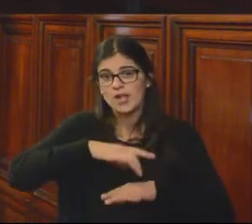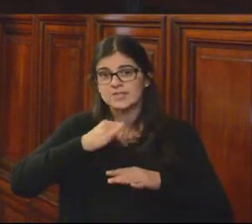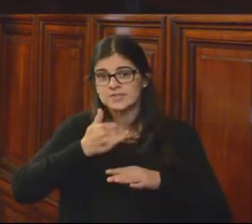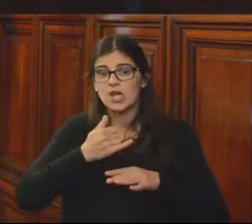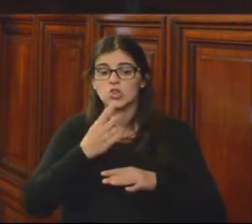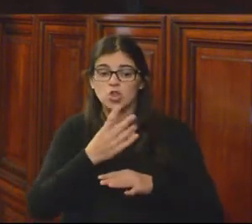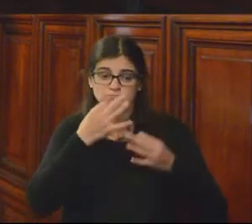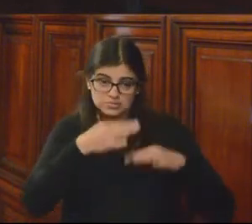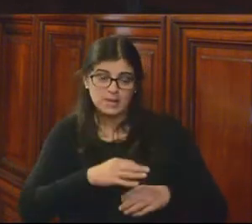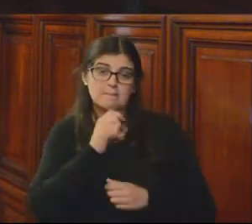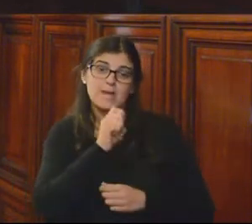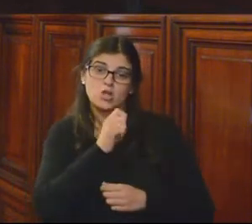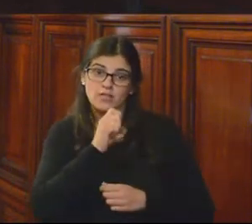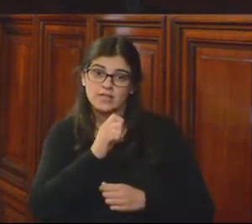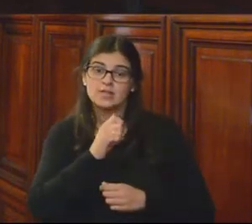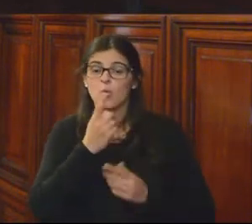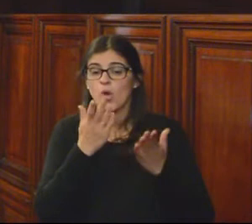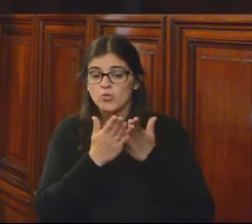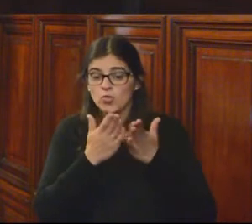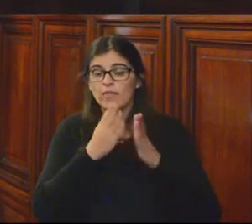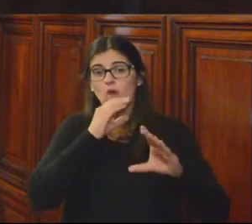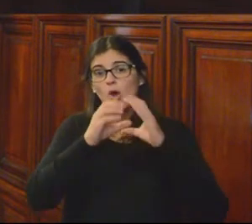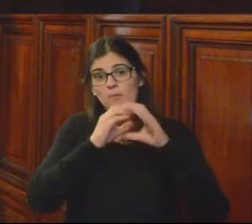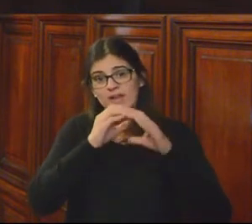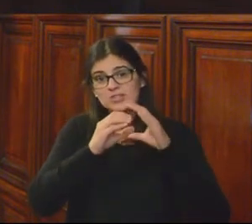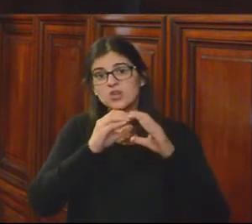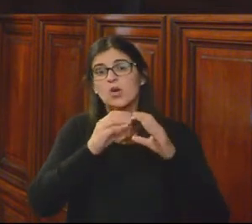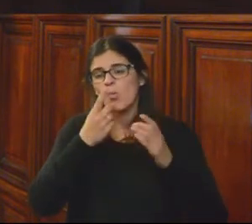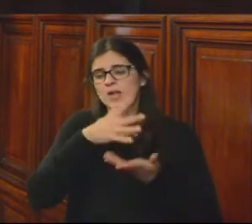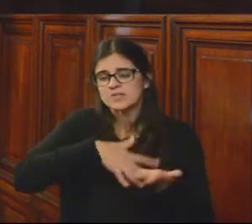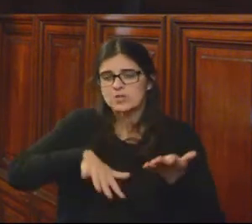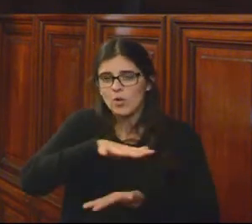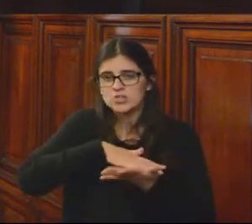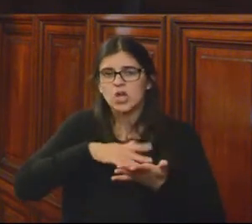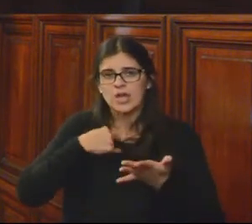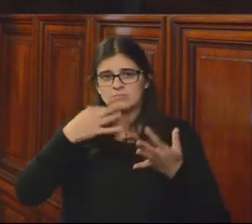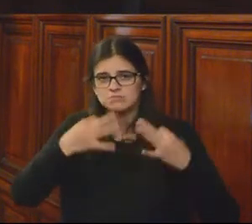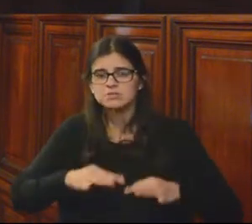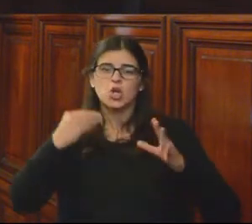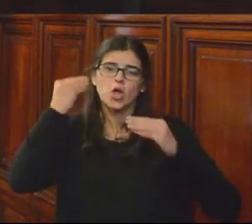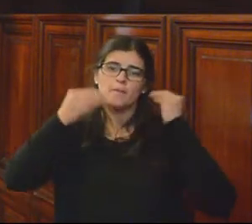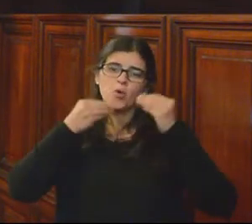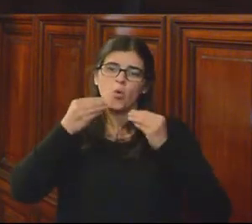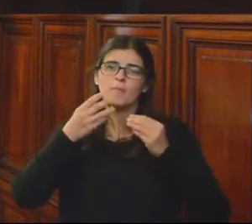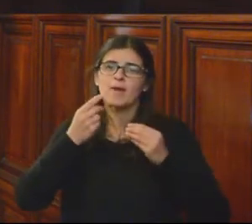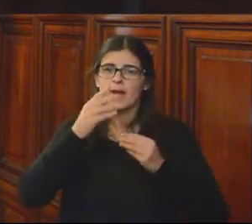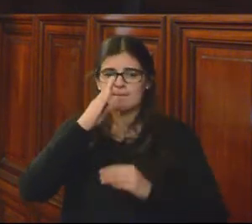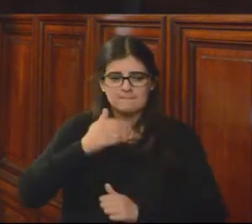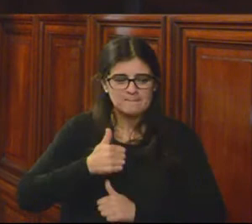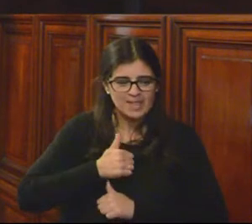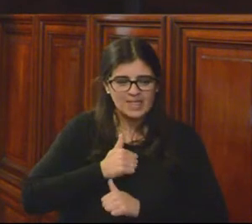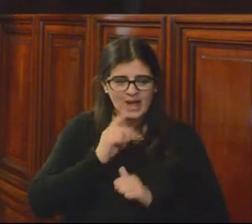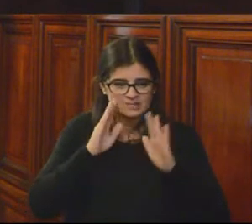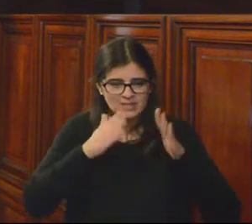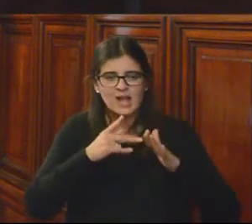ellos son periodistas, 1 es estudiante de comunicación, y es una situación que nos preocupa la jurisdicción militar aplicada a casos